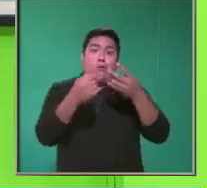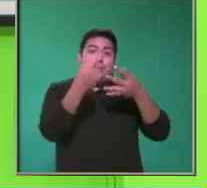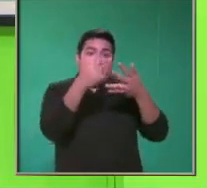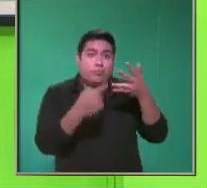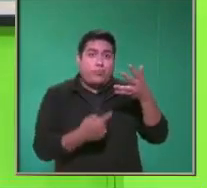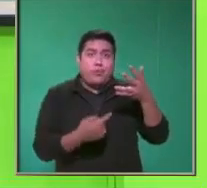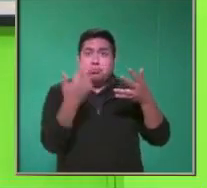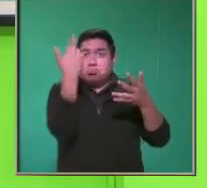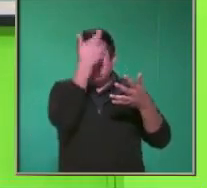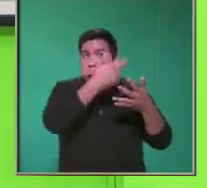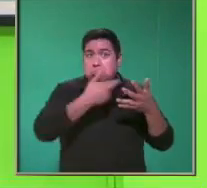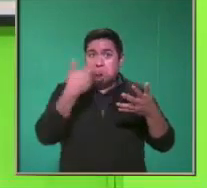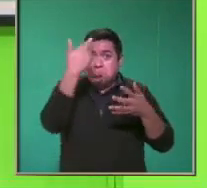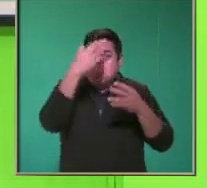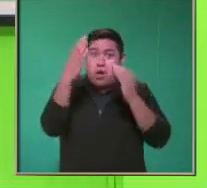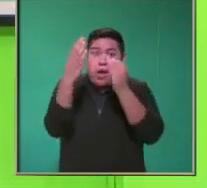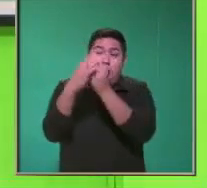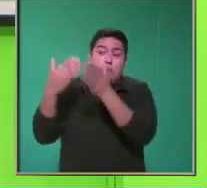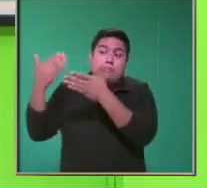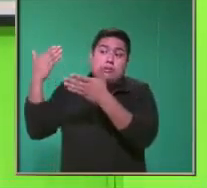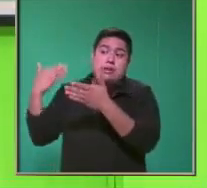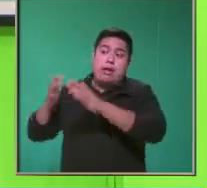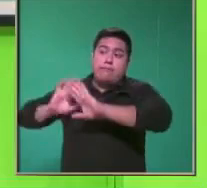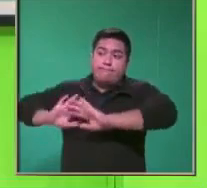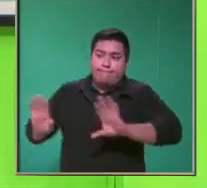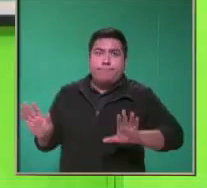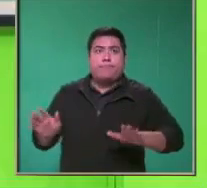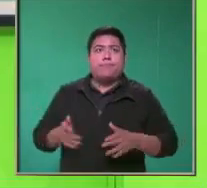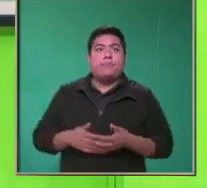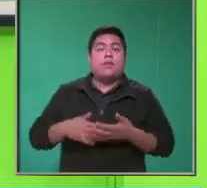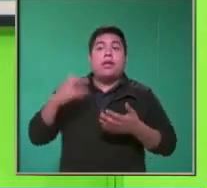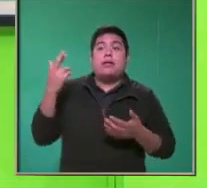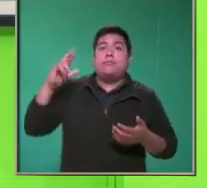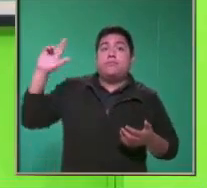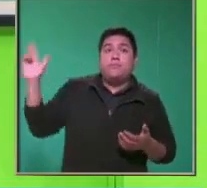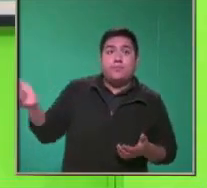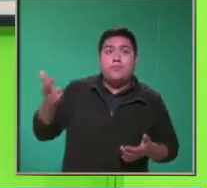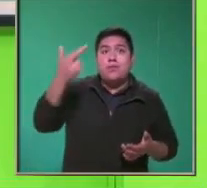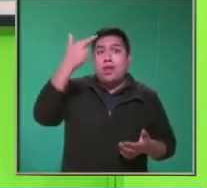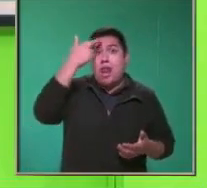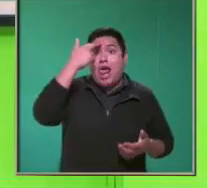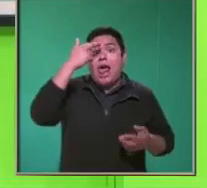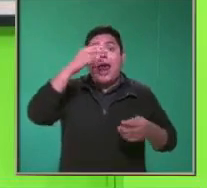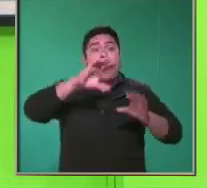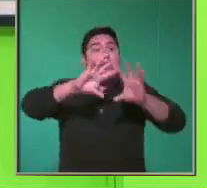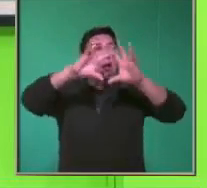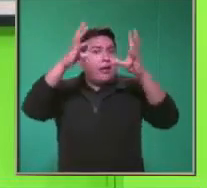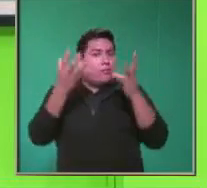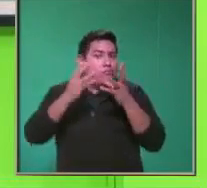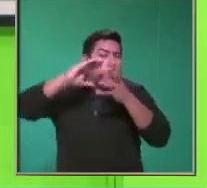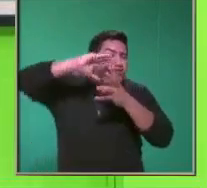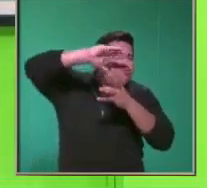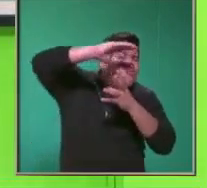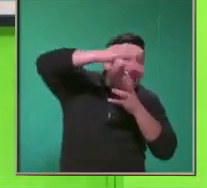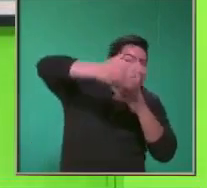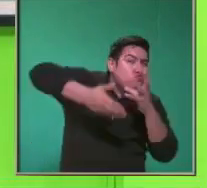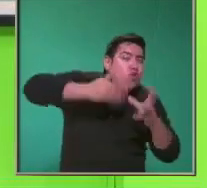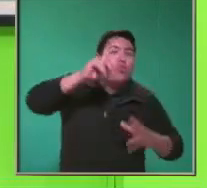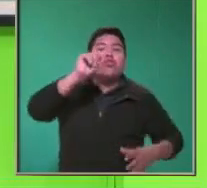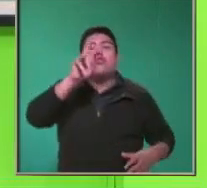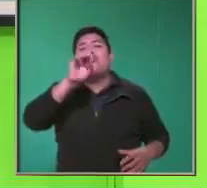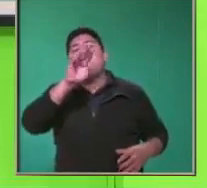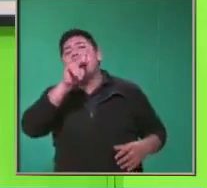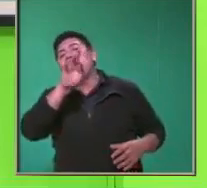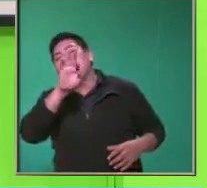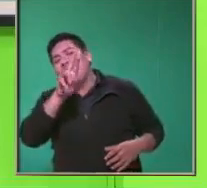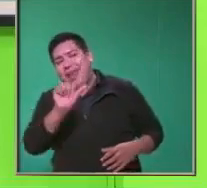habíamos revisado en clases anteriores. Estábamos recordando la troposfera como una de las capas que nos ocupa más estudio